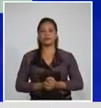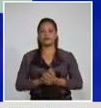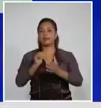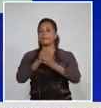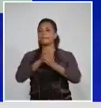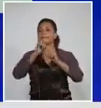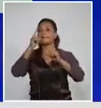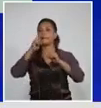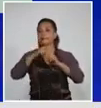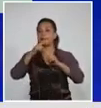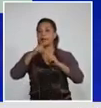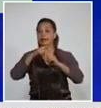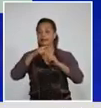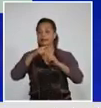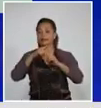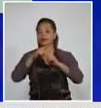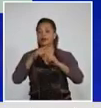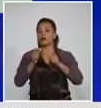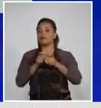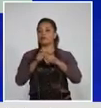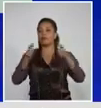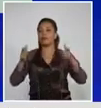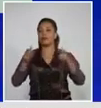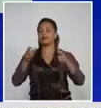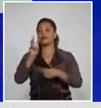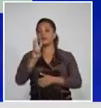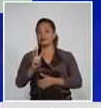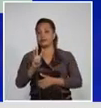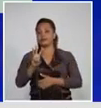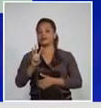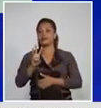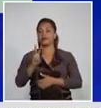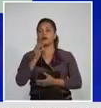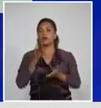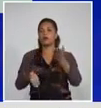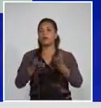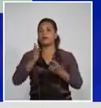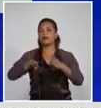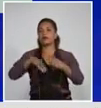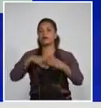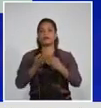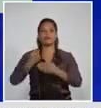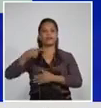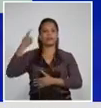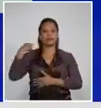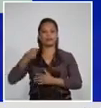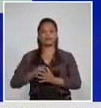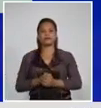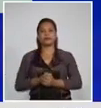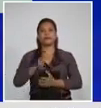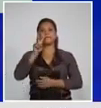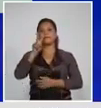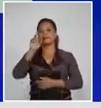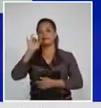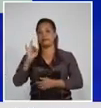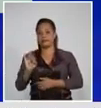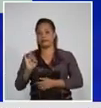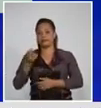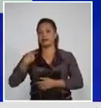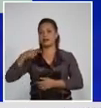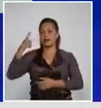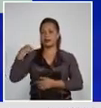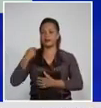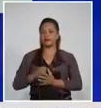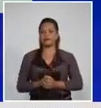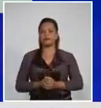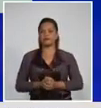Matanzas incrementa en 3 el número de casos en comparación con la jornada anterior, 27 ayer,